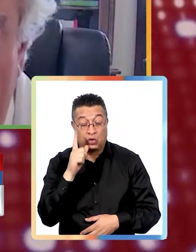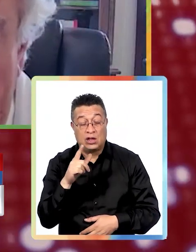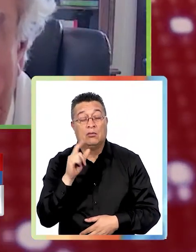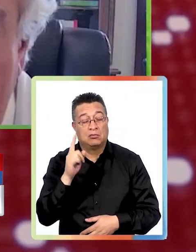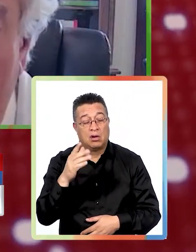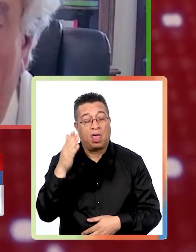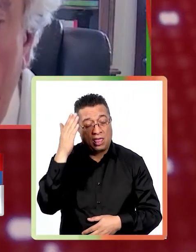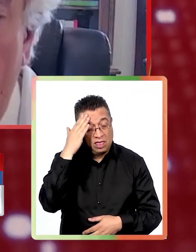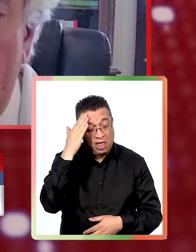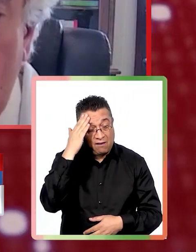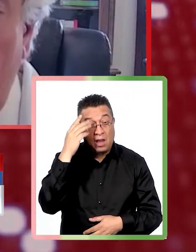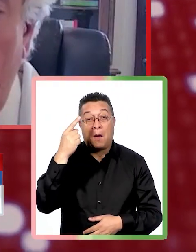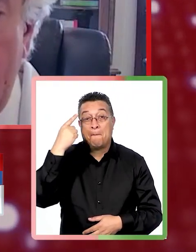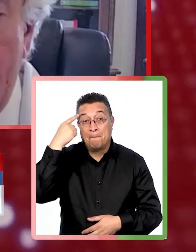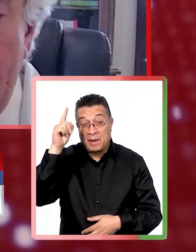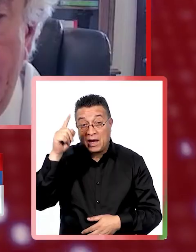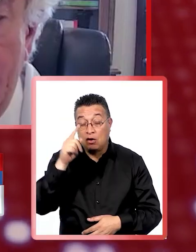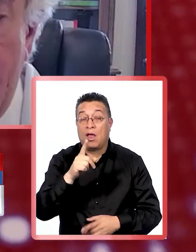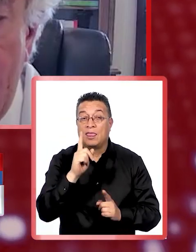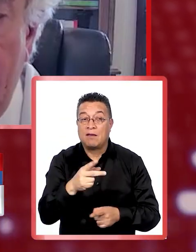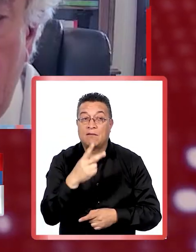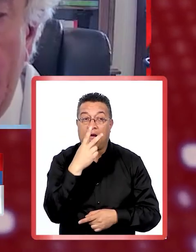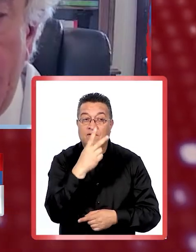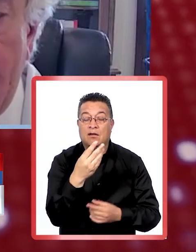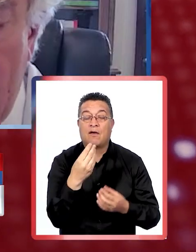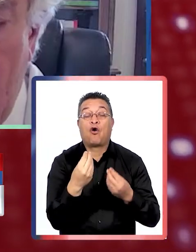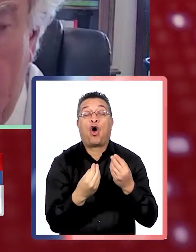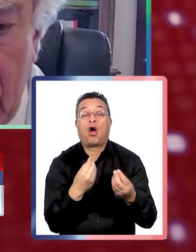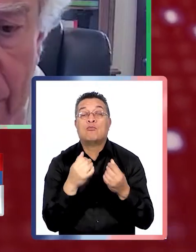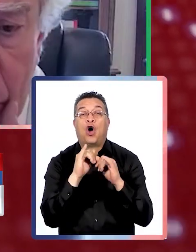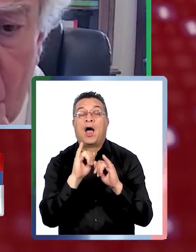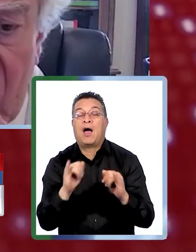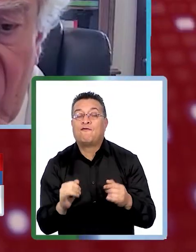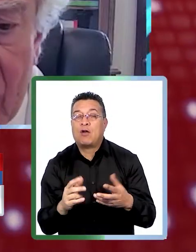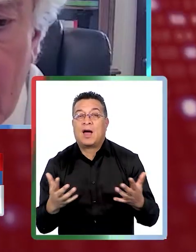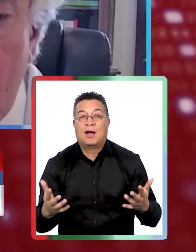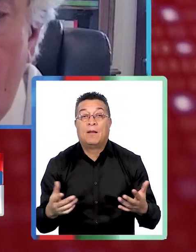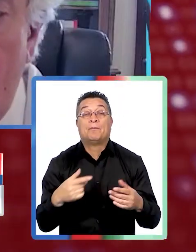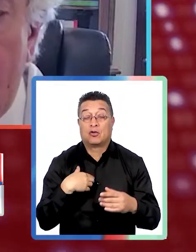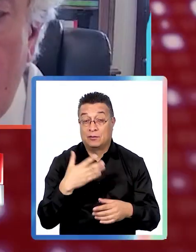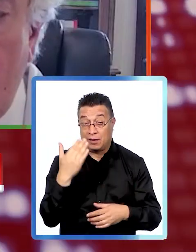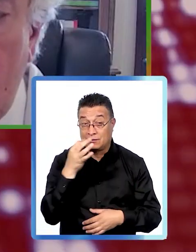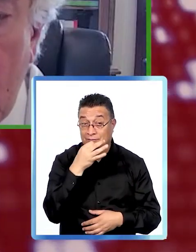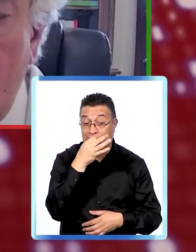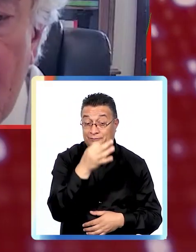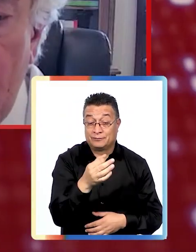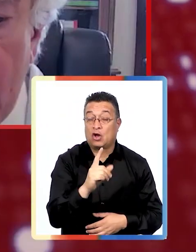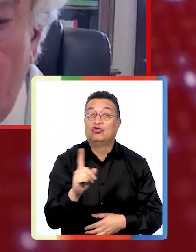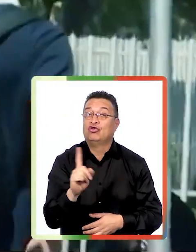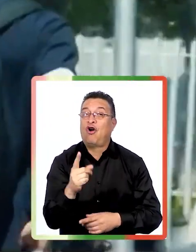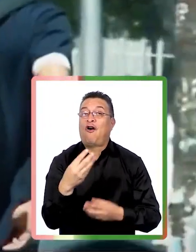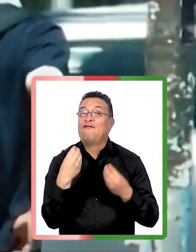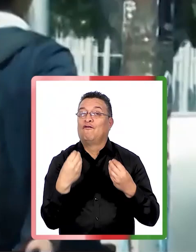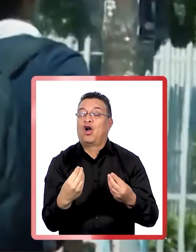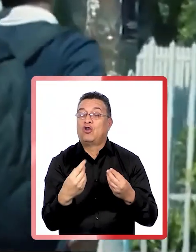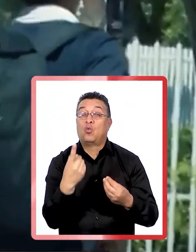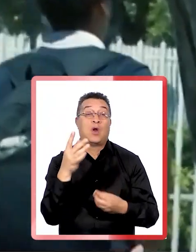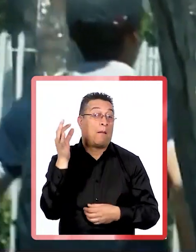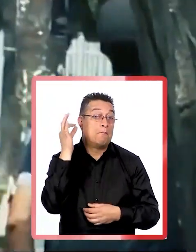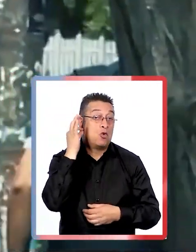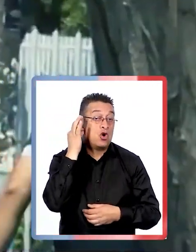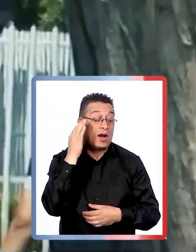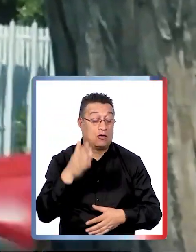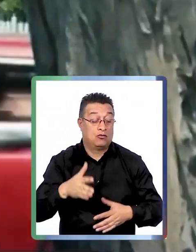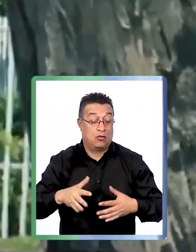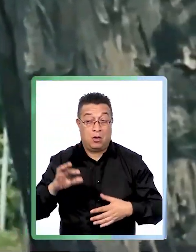que considerarlo, pero creo que hay que ver bien la forma de hacerlo. Por ejemplo, eso que te decía yo creo que no es bueno que una mujer